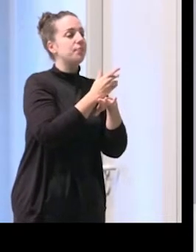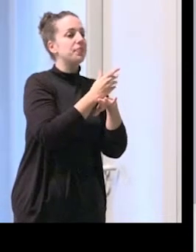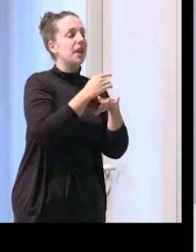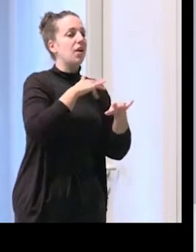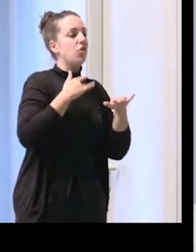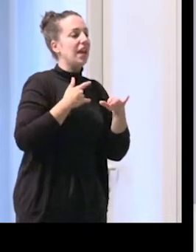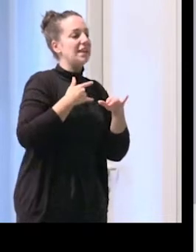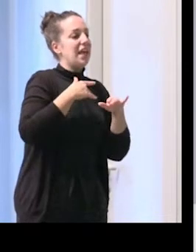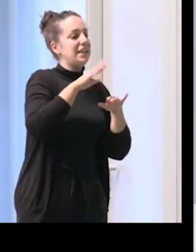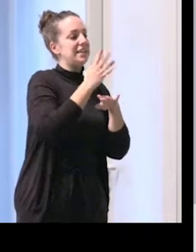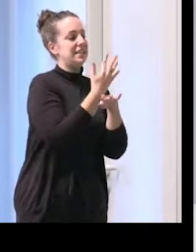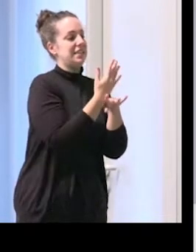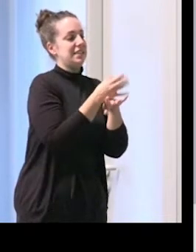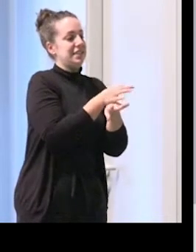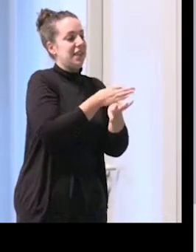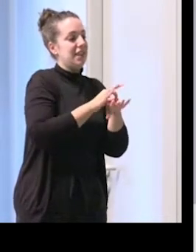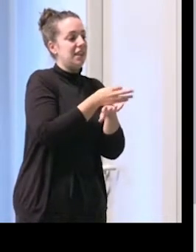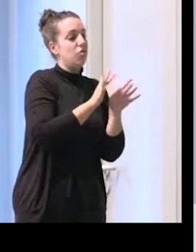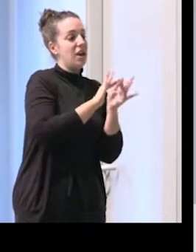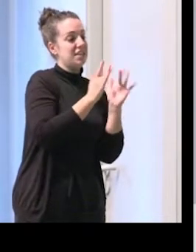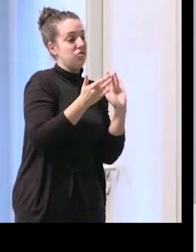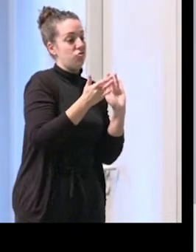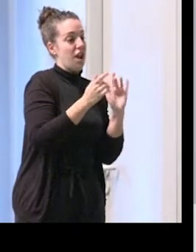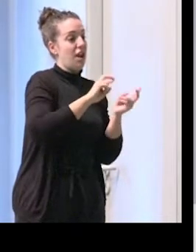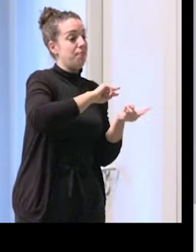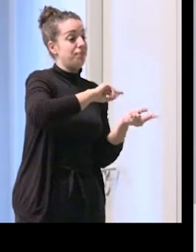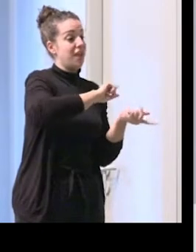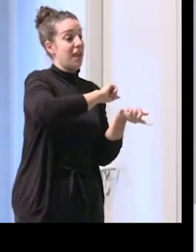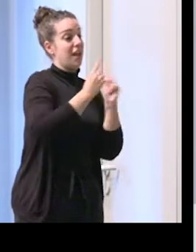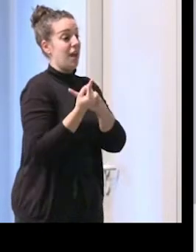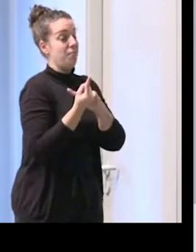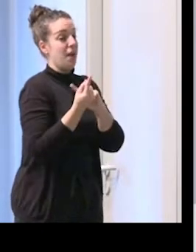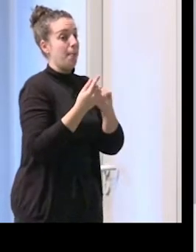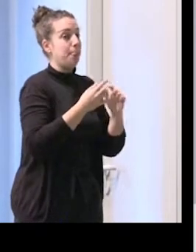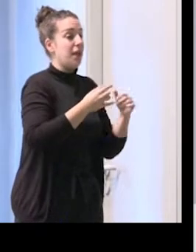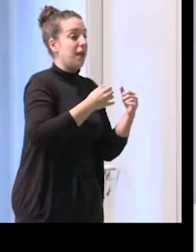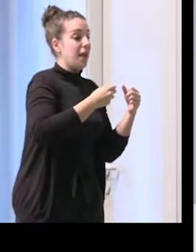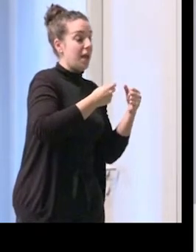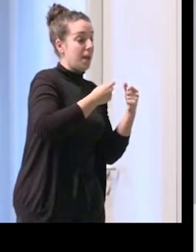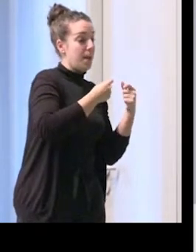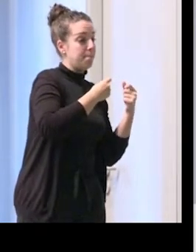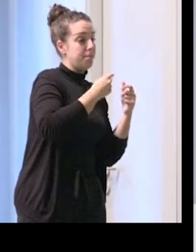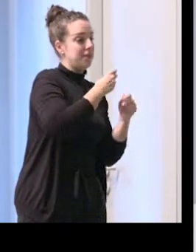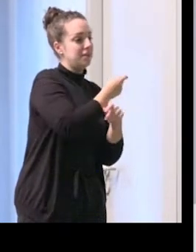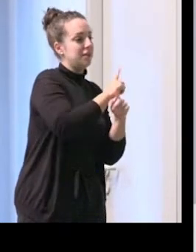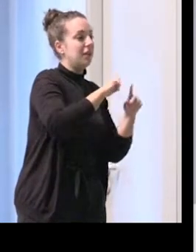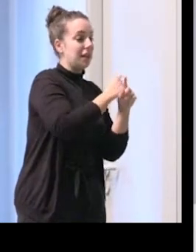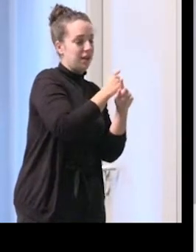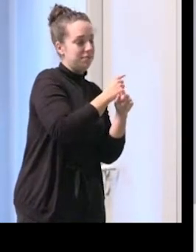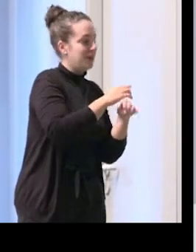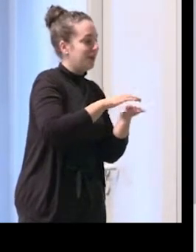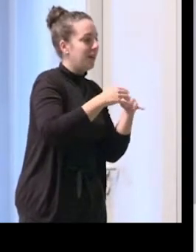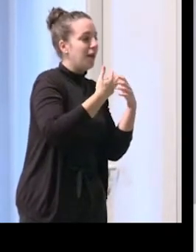es la célula sensorial, la que convierte el estímulo mecánico en una señal nerviosa. Y esa señal nerviosa tiene que